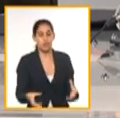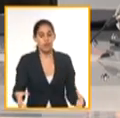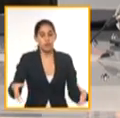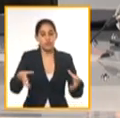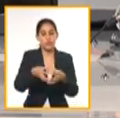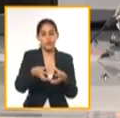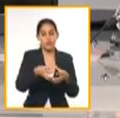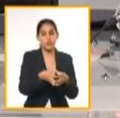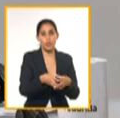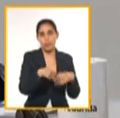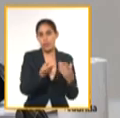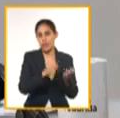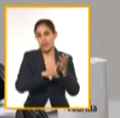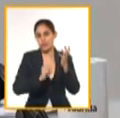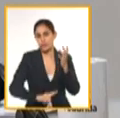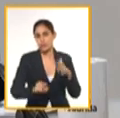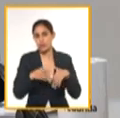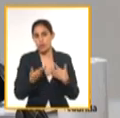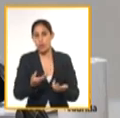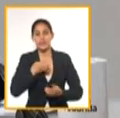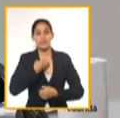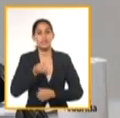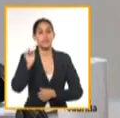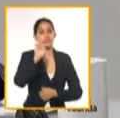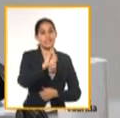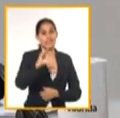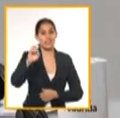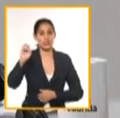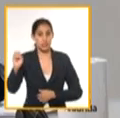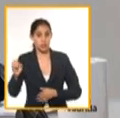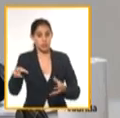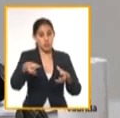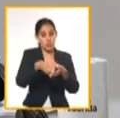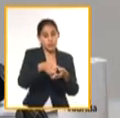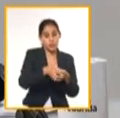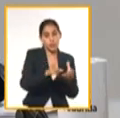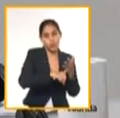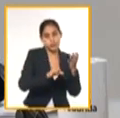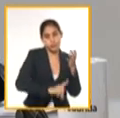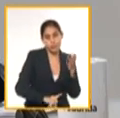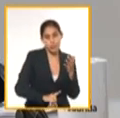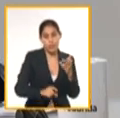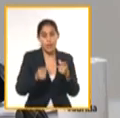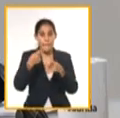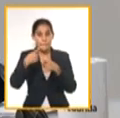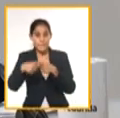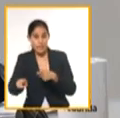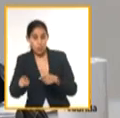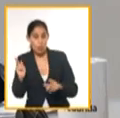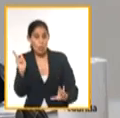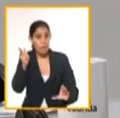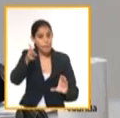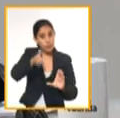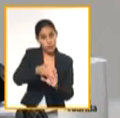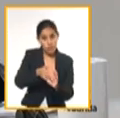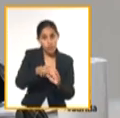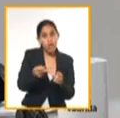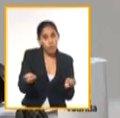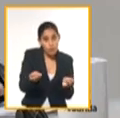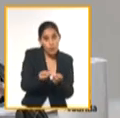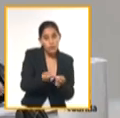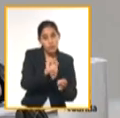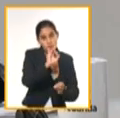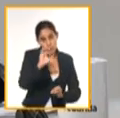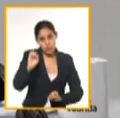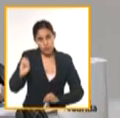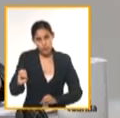Hoy tenemos 700 grupos electrógenos en el país, pero distribuir combustible para 700 grupos electrógenos. Entonces, disponible técnicamente ahí